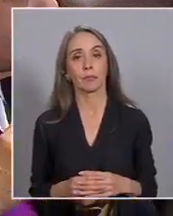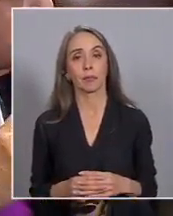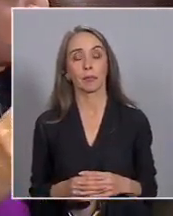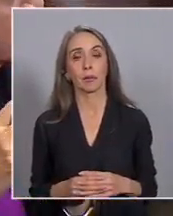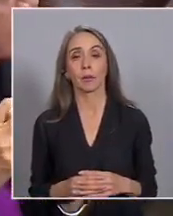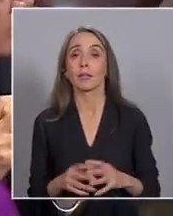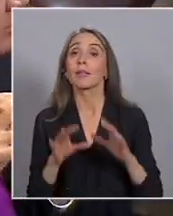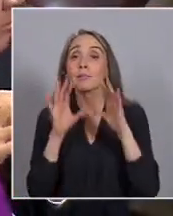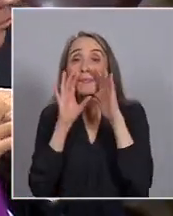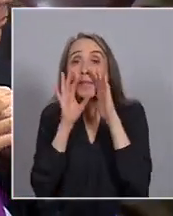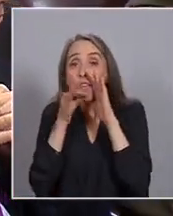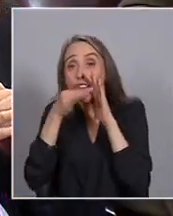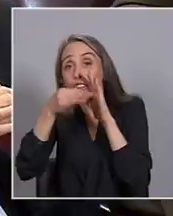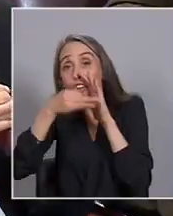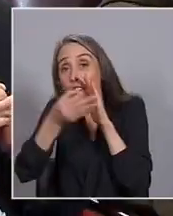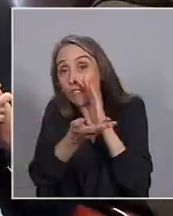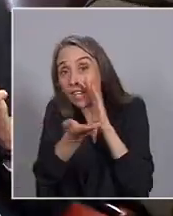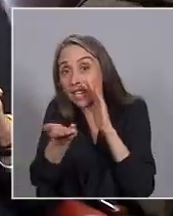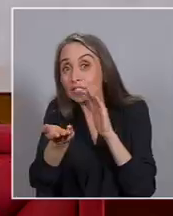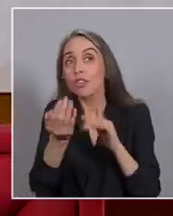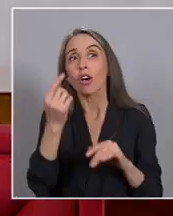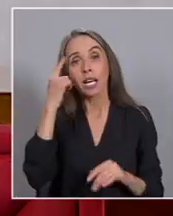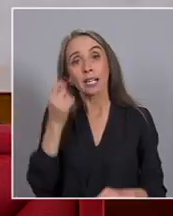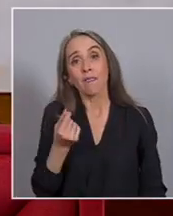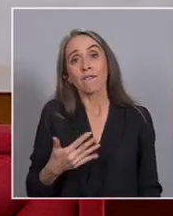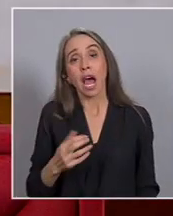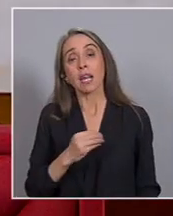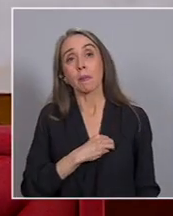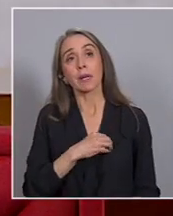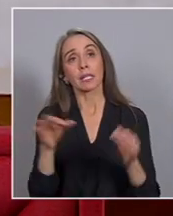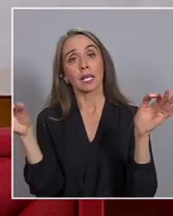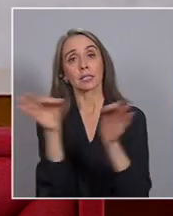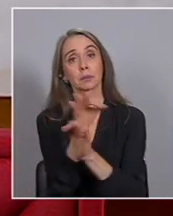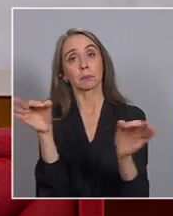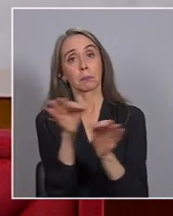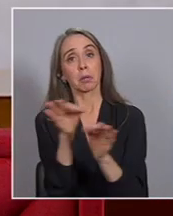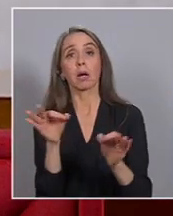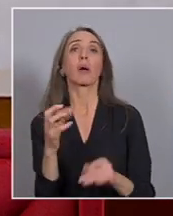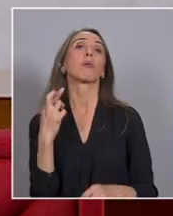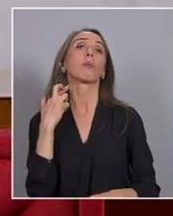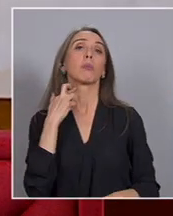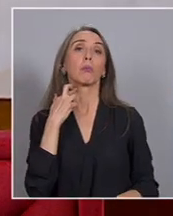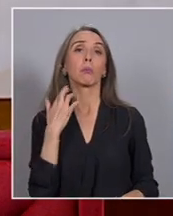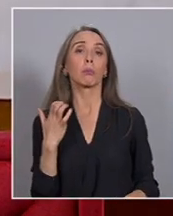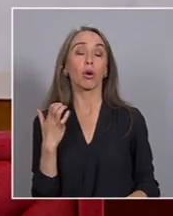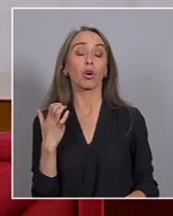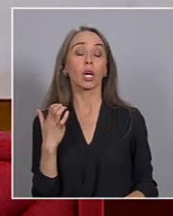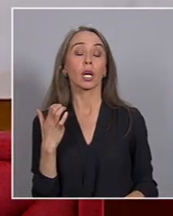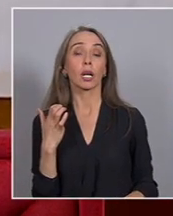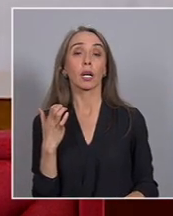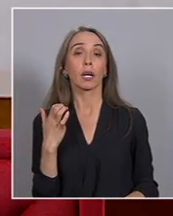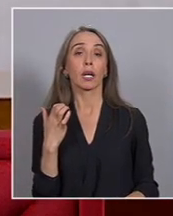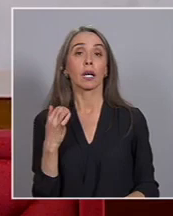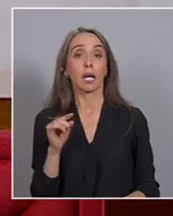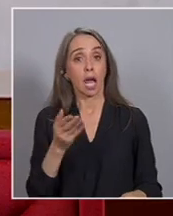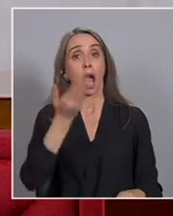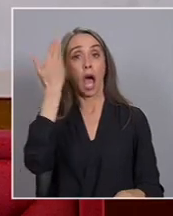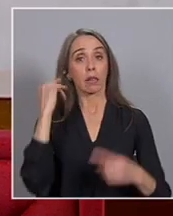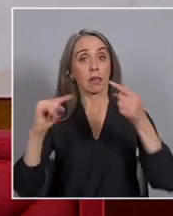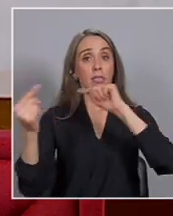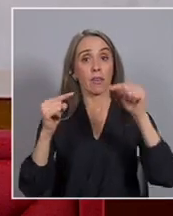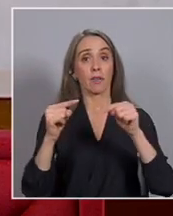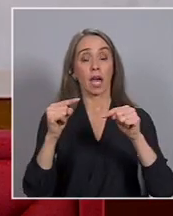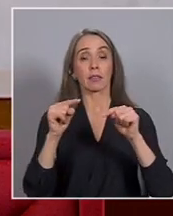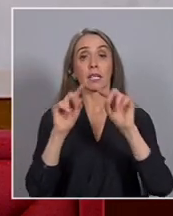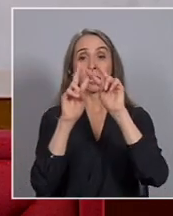Les confieso, y creo que vale la pena explicitarlo porque fue un debate en los